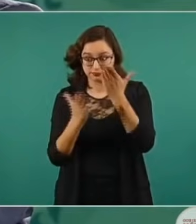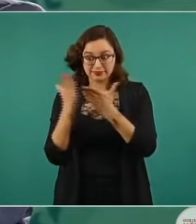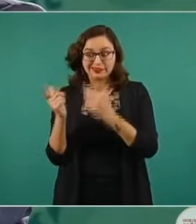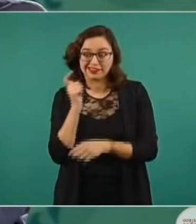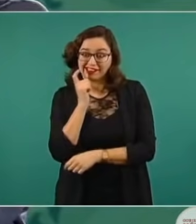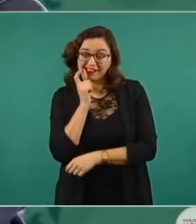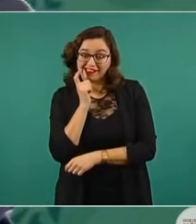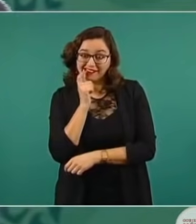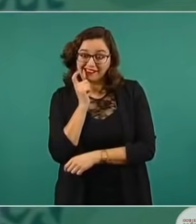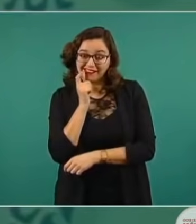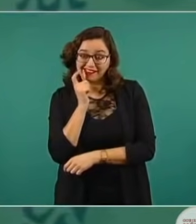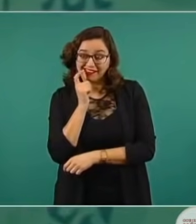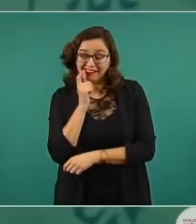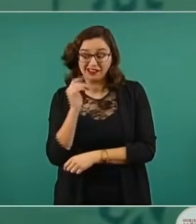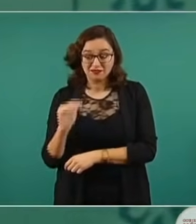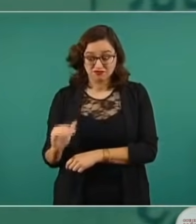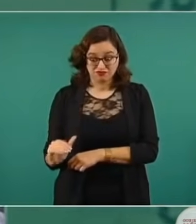para que cuando seas grande